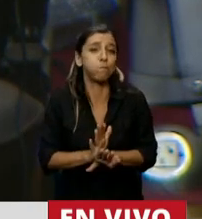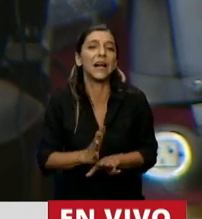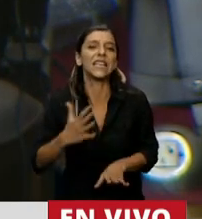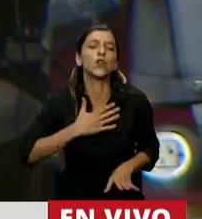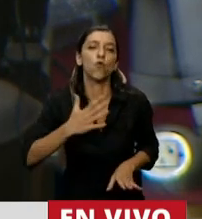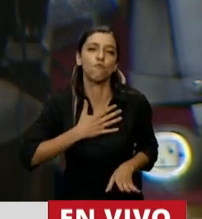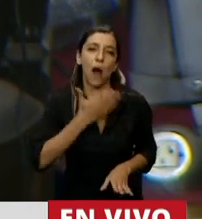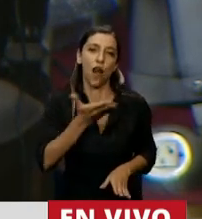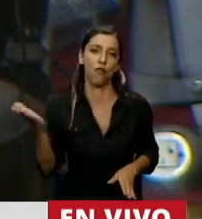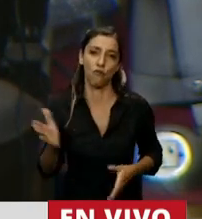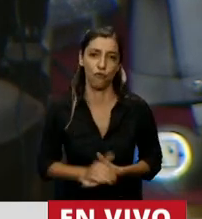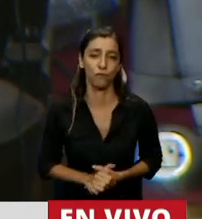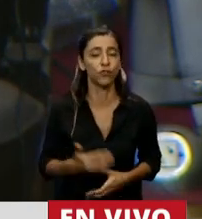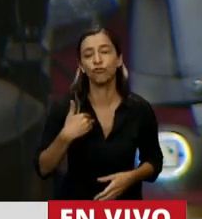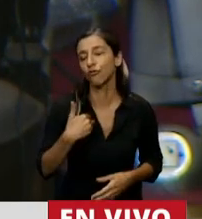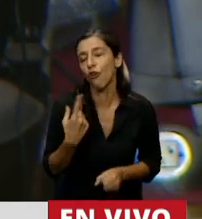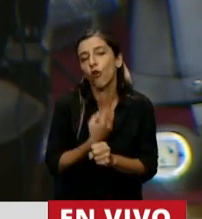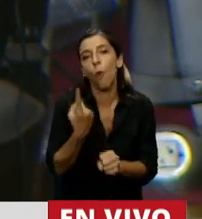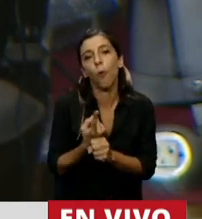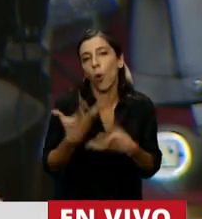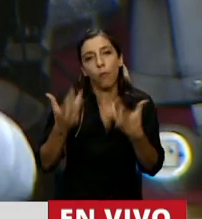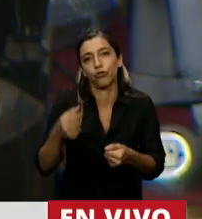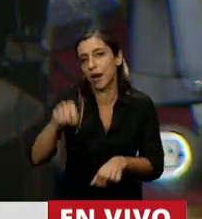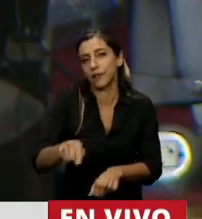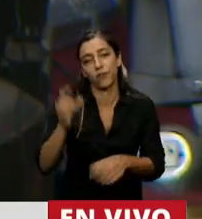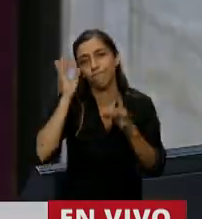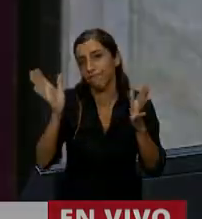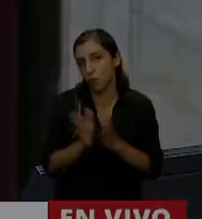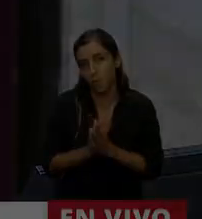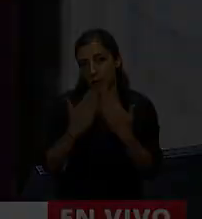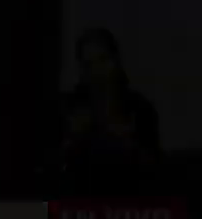acompañar esto, disculpen. Gracias. Gracias, diputada.